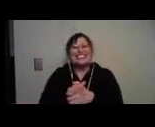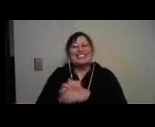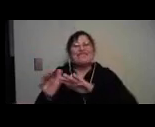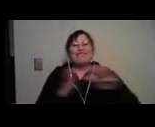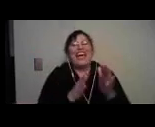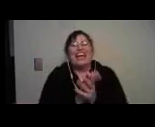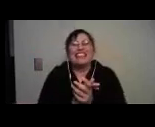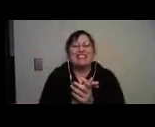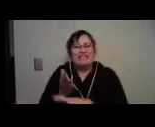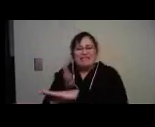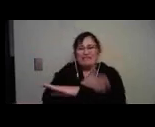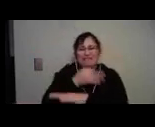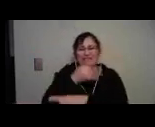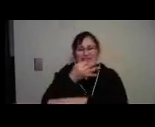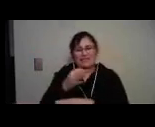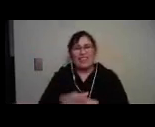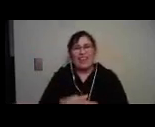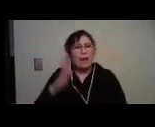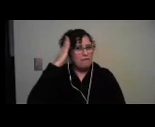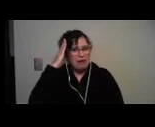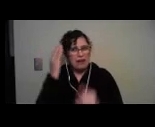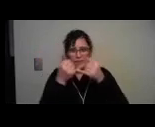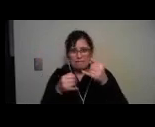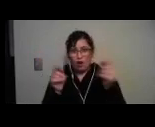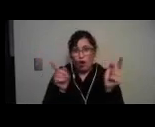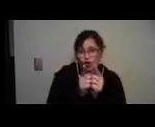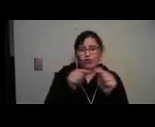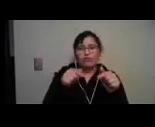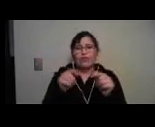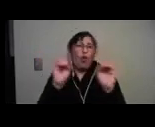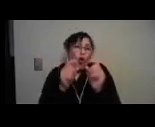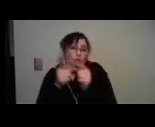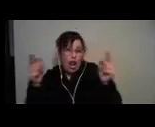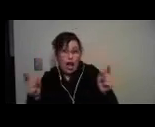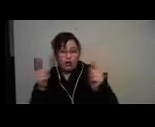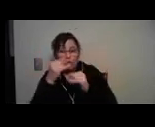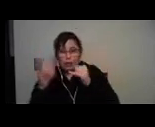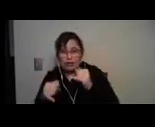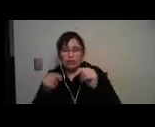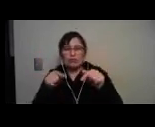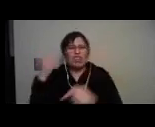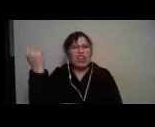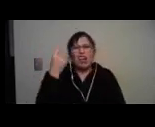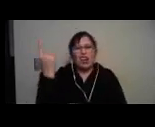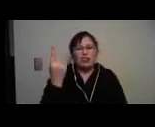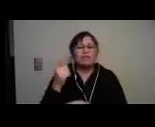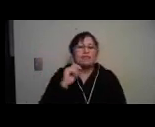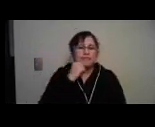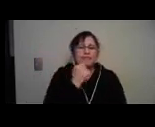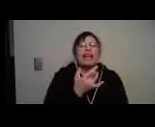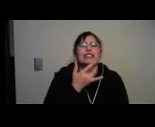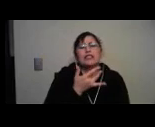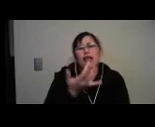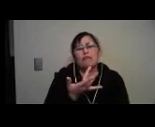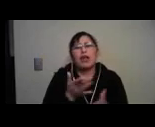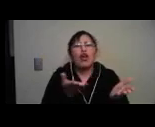que les contaba ya que hablar de memoria a corto y largo plazo es una forma general, pero que a la vez es bastante simple de poder ordenar